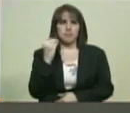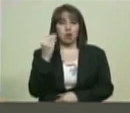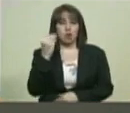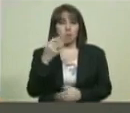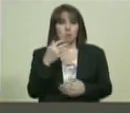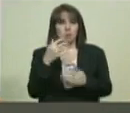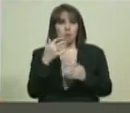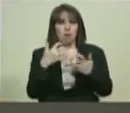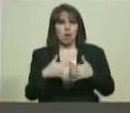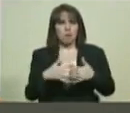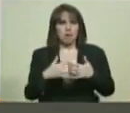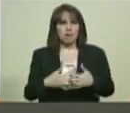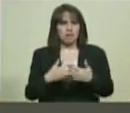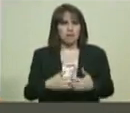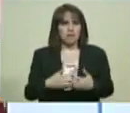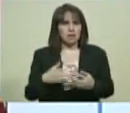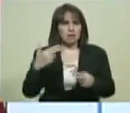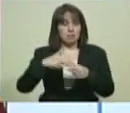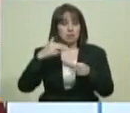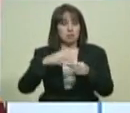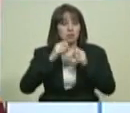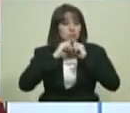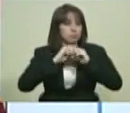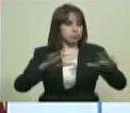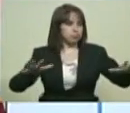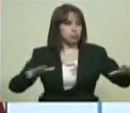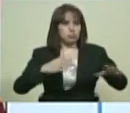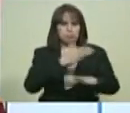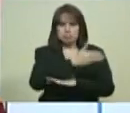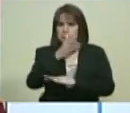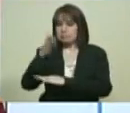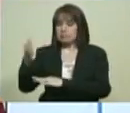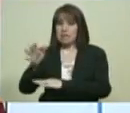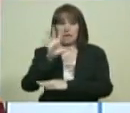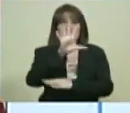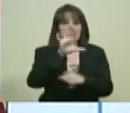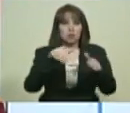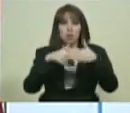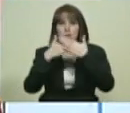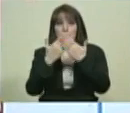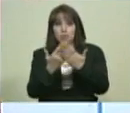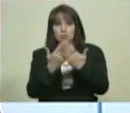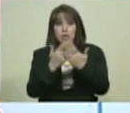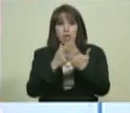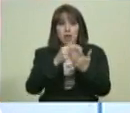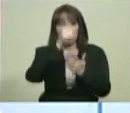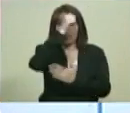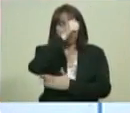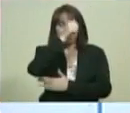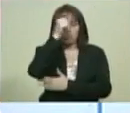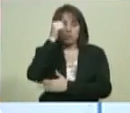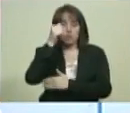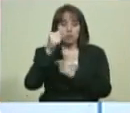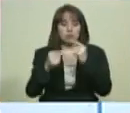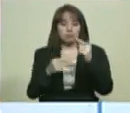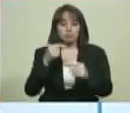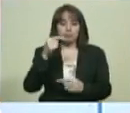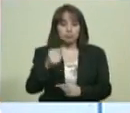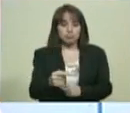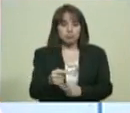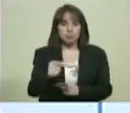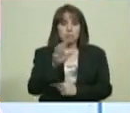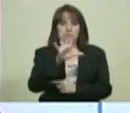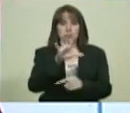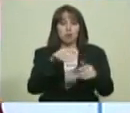estar desplegada desde las 5 de la mañana del domingo próximo. 5